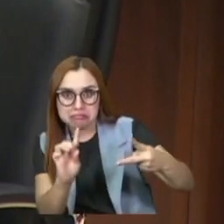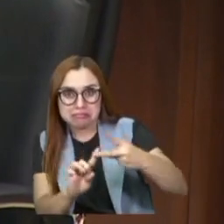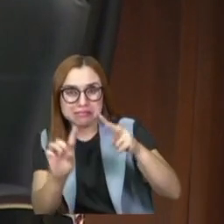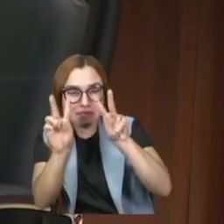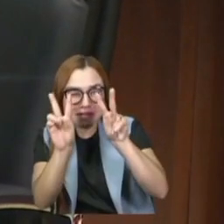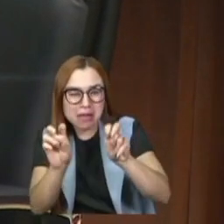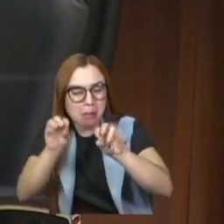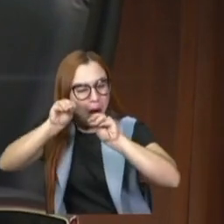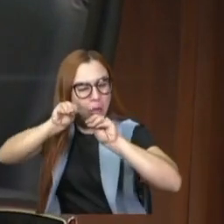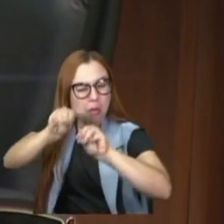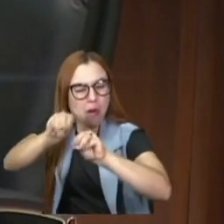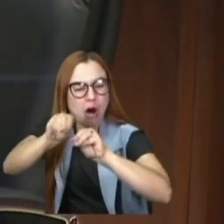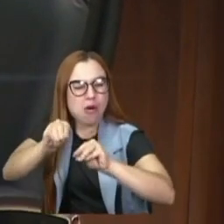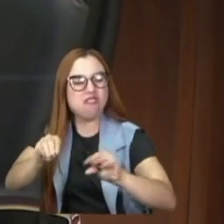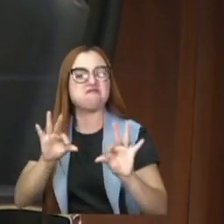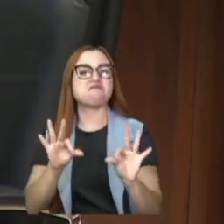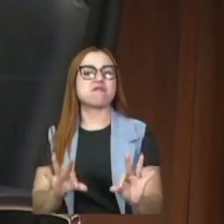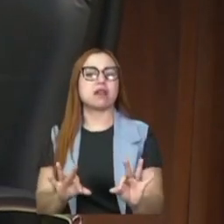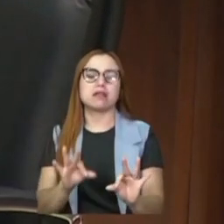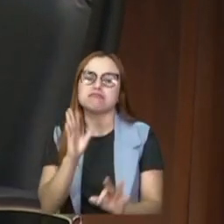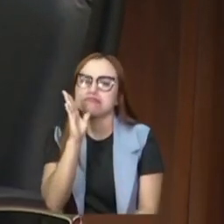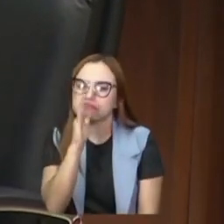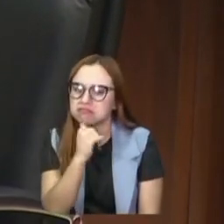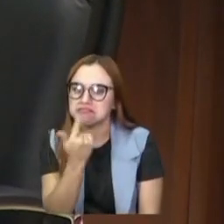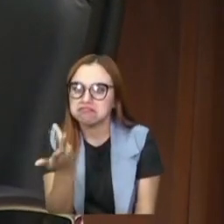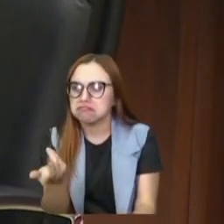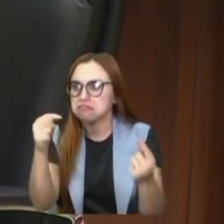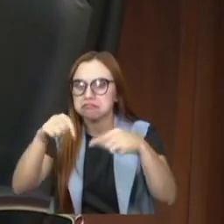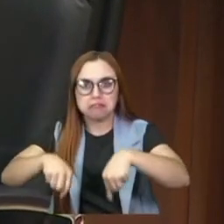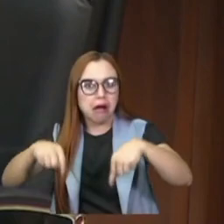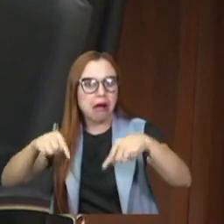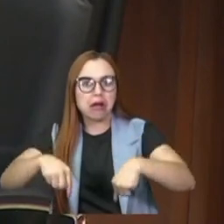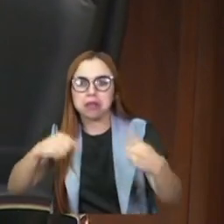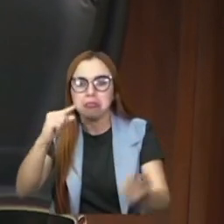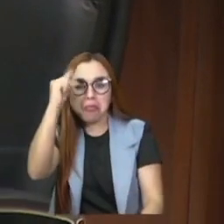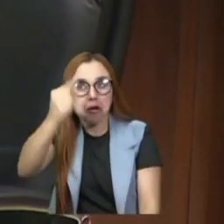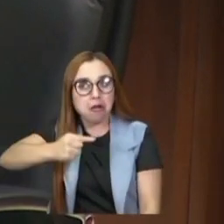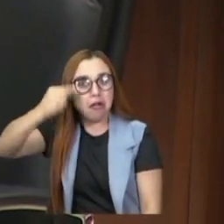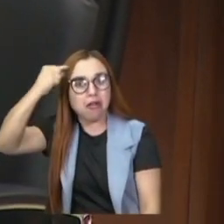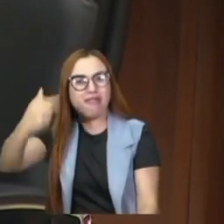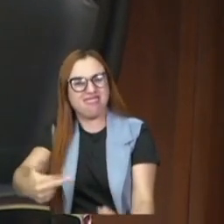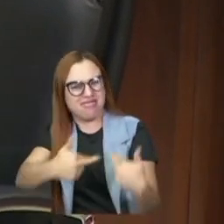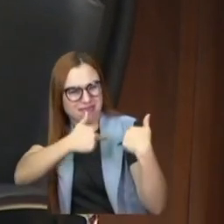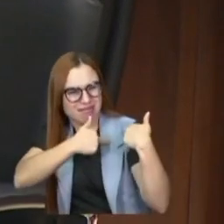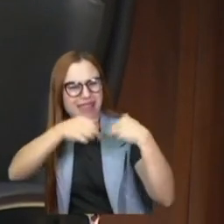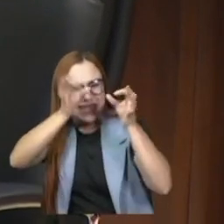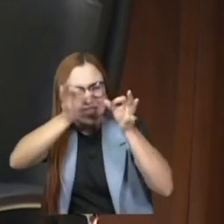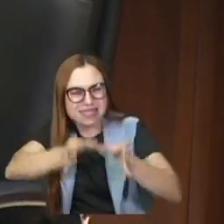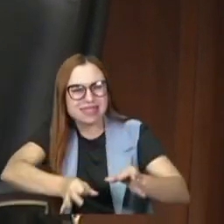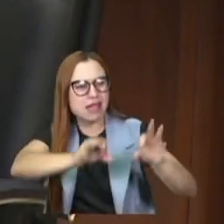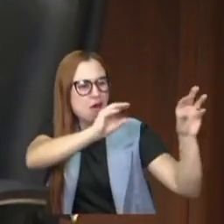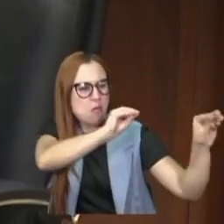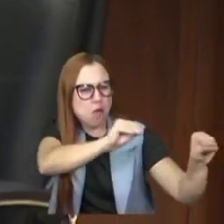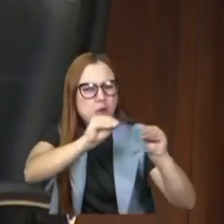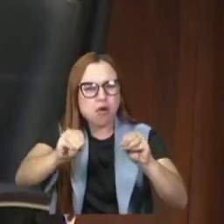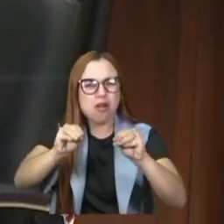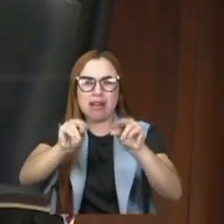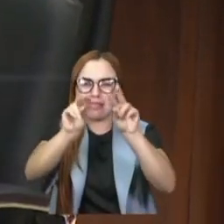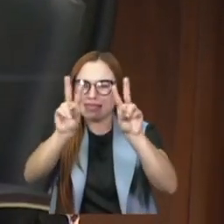mejores personas para liderar esos temas. Y en este gobierno eso no ha pasado. El